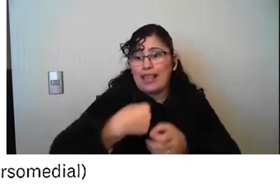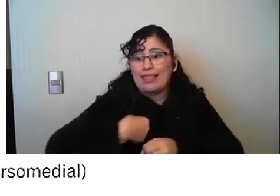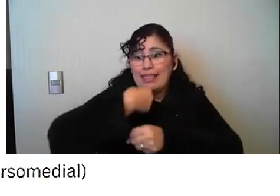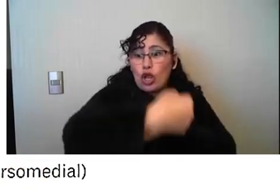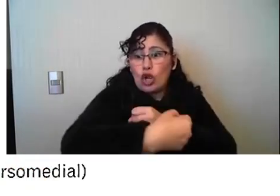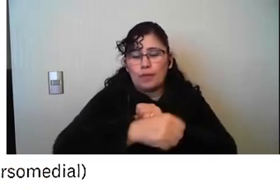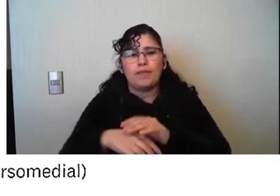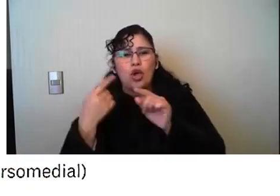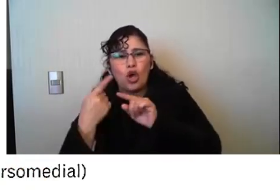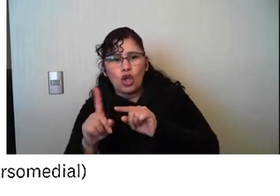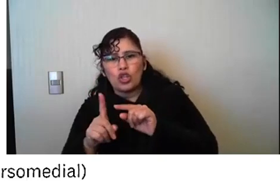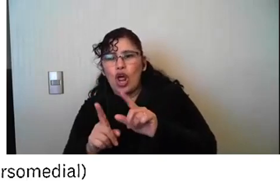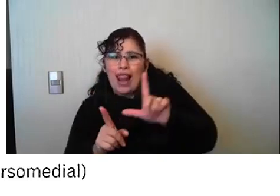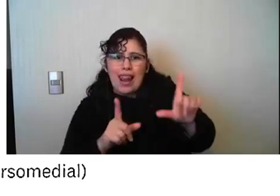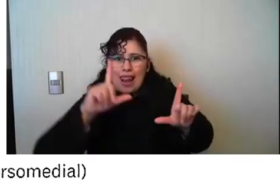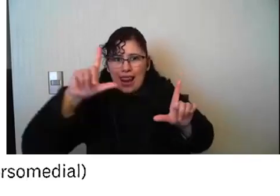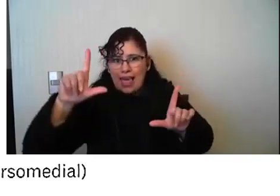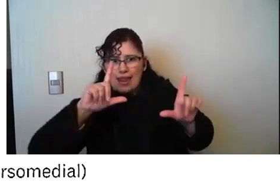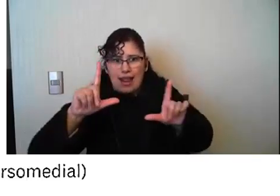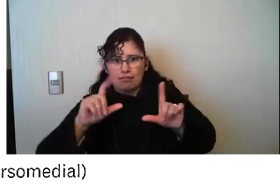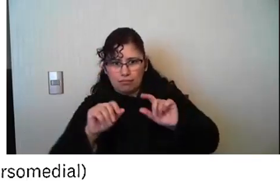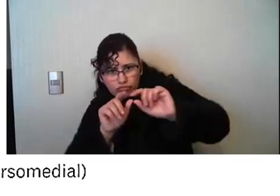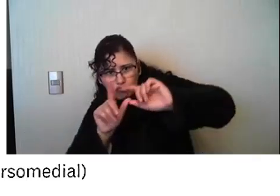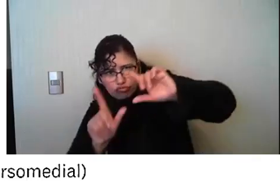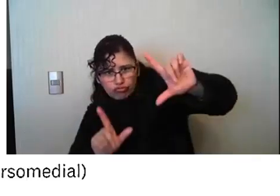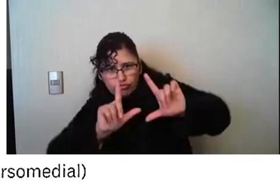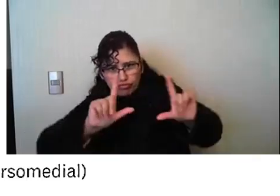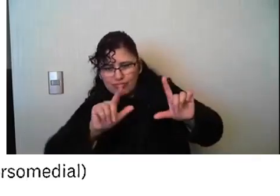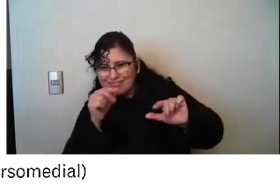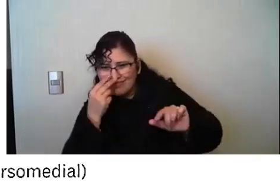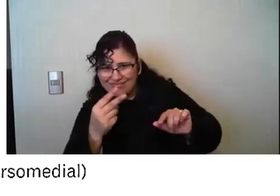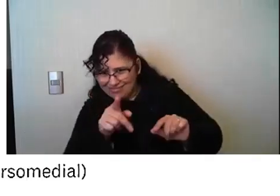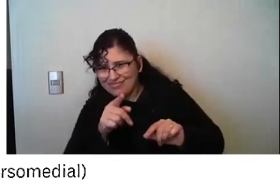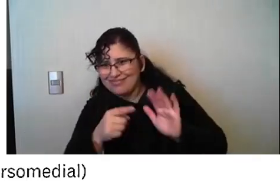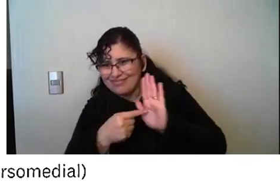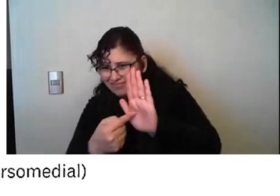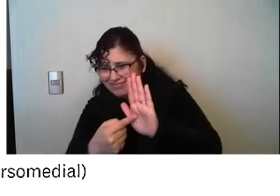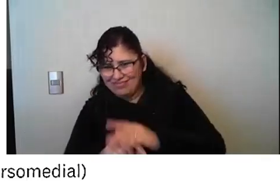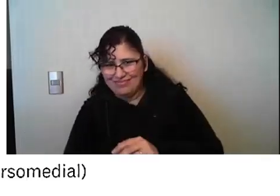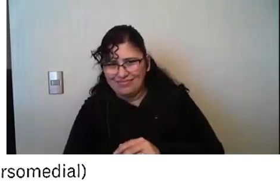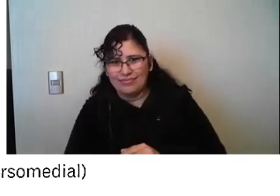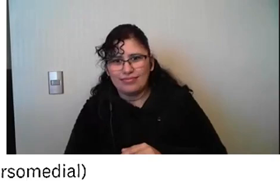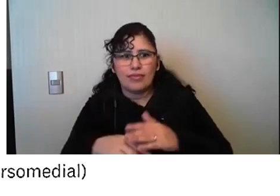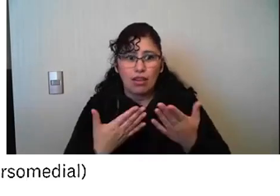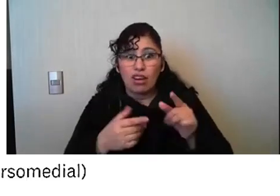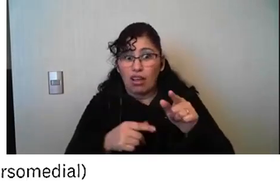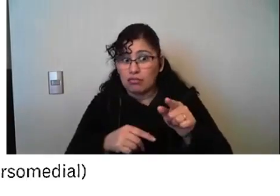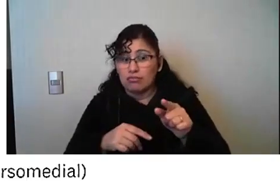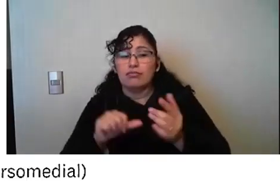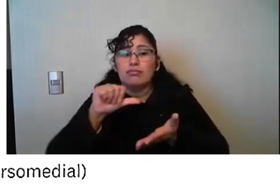luego tenemos los núcleos laterales. Todos estos que estoy marcando acá son núcleos laterales. A su vez, los núcleos laterales,